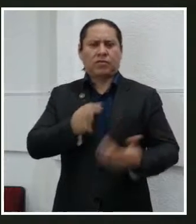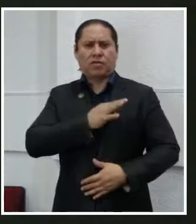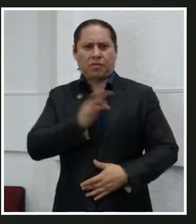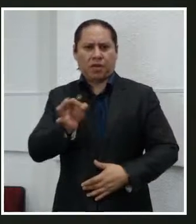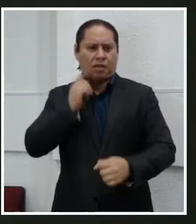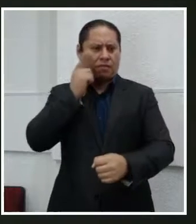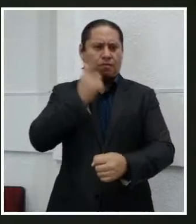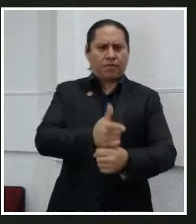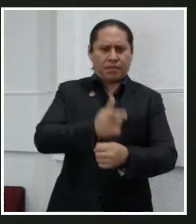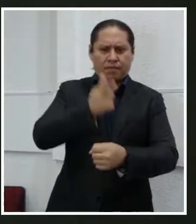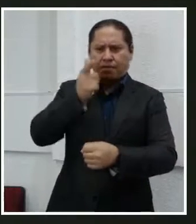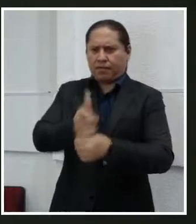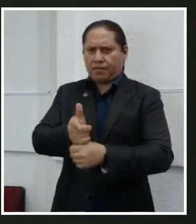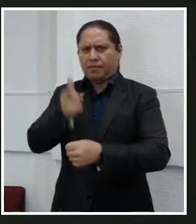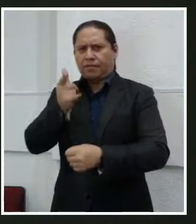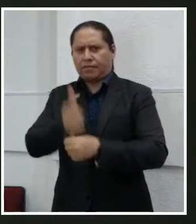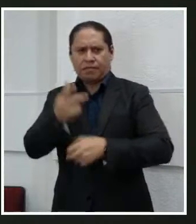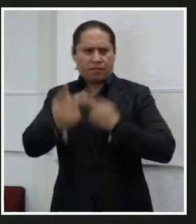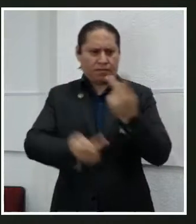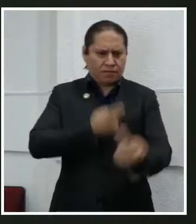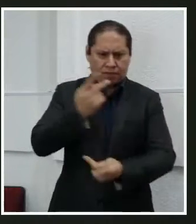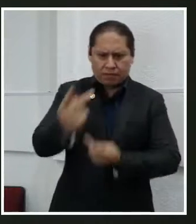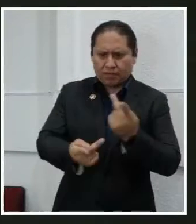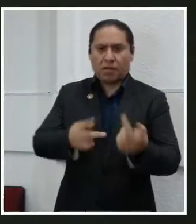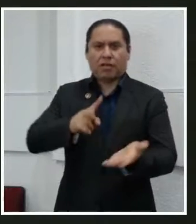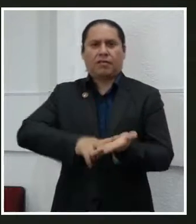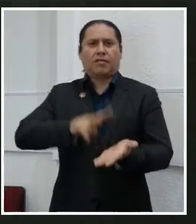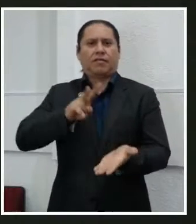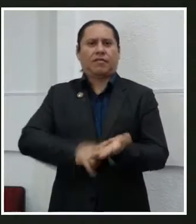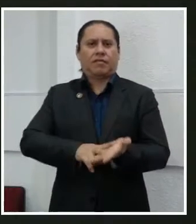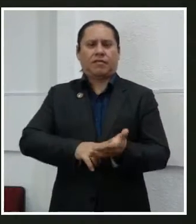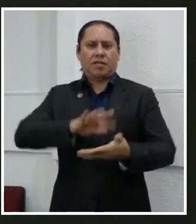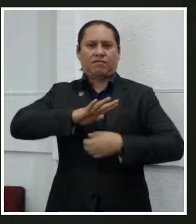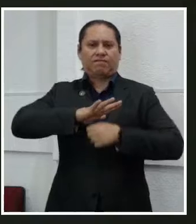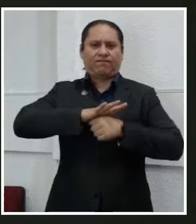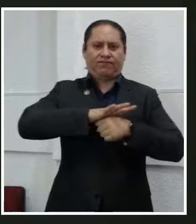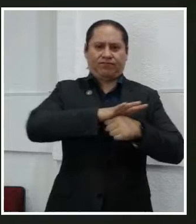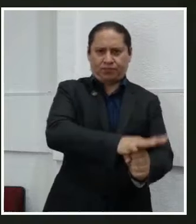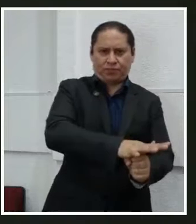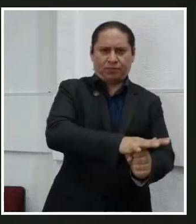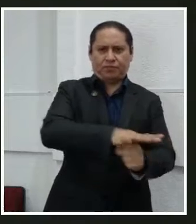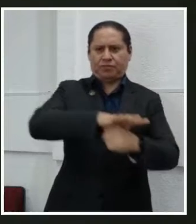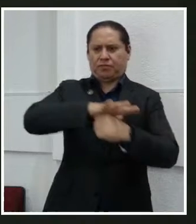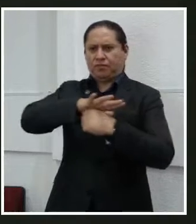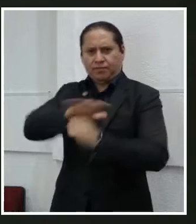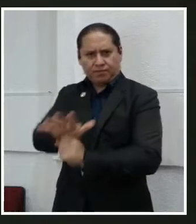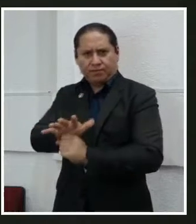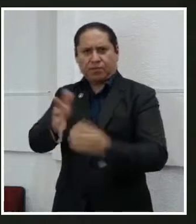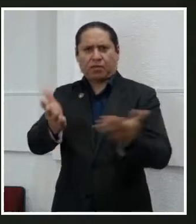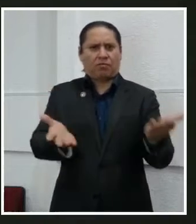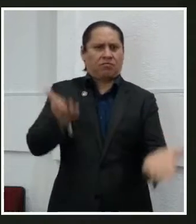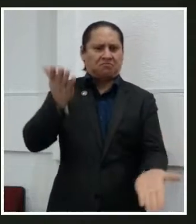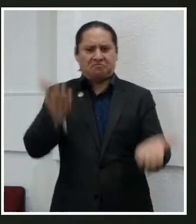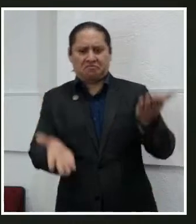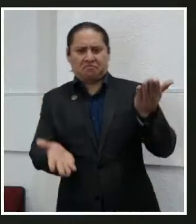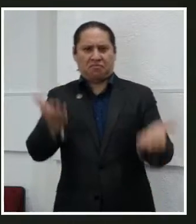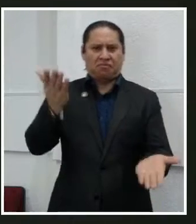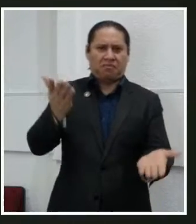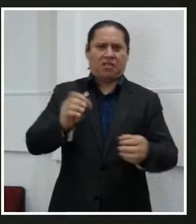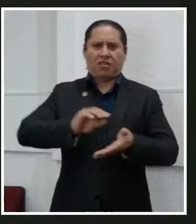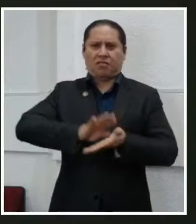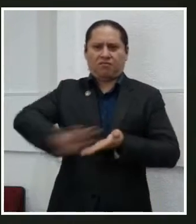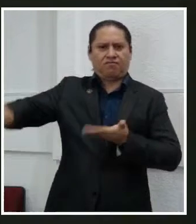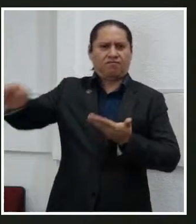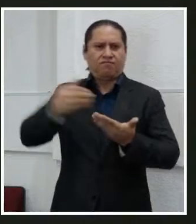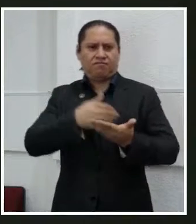permiten identificar, cuestionar y valorar la discriminación, desigualdad y exclusión de